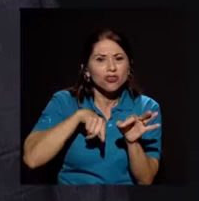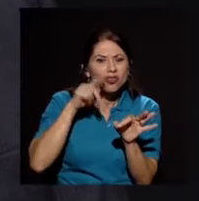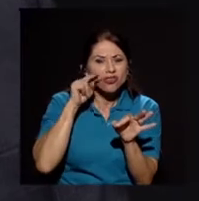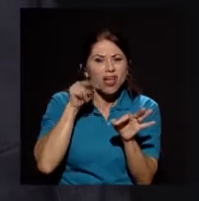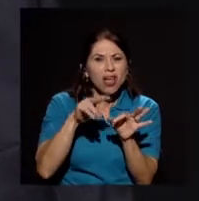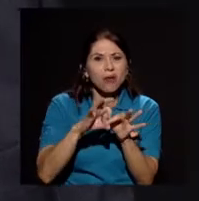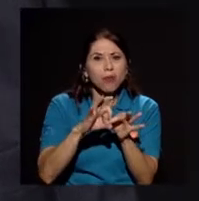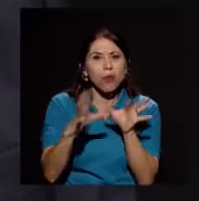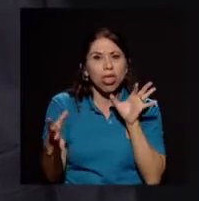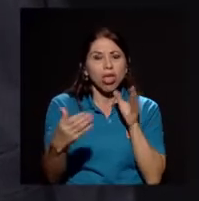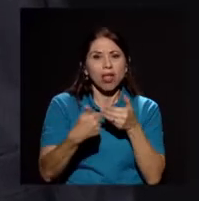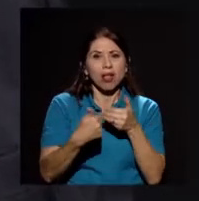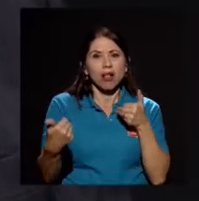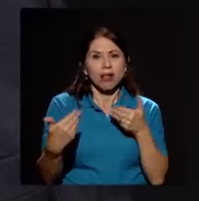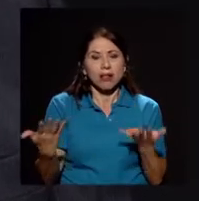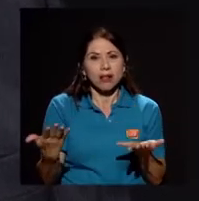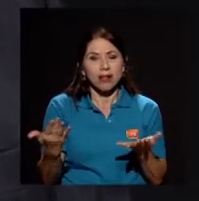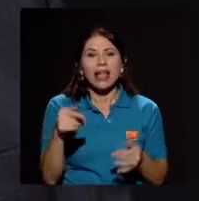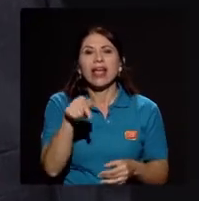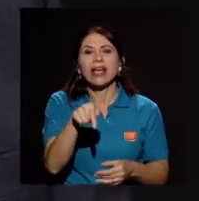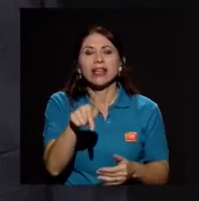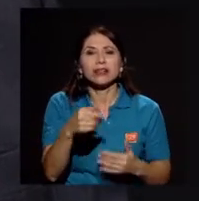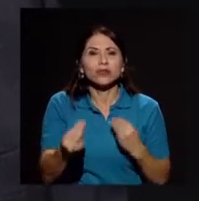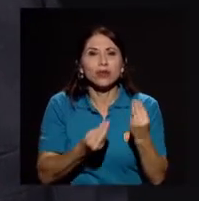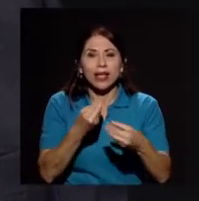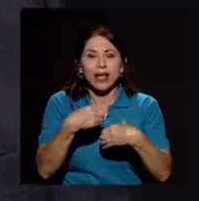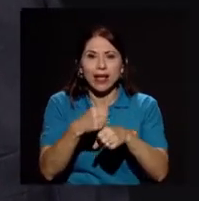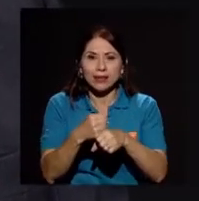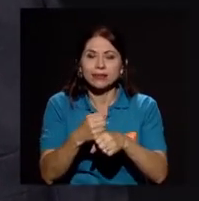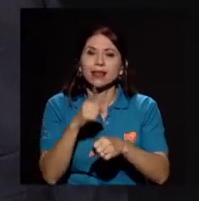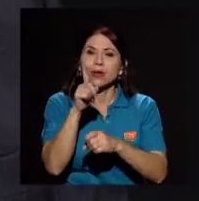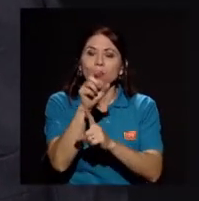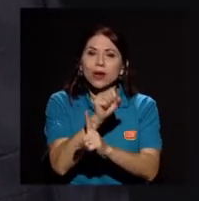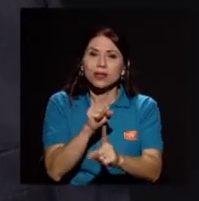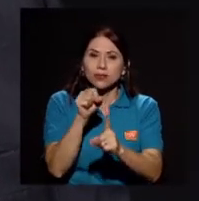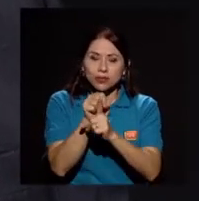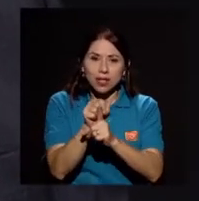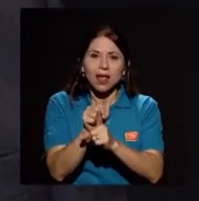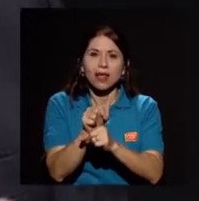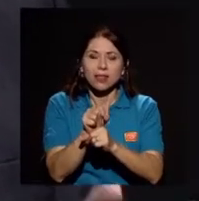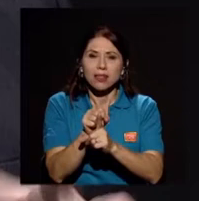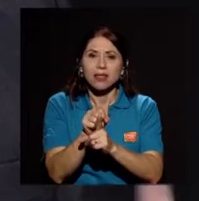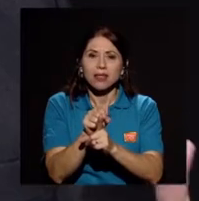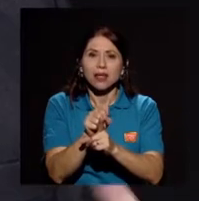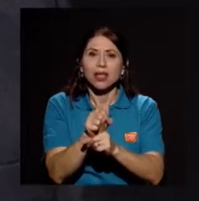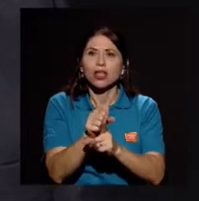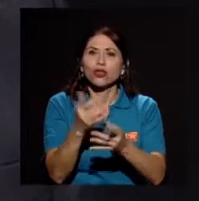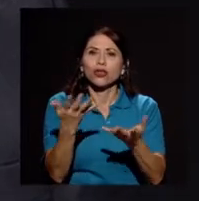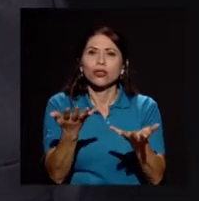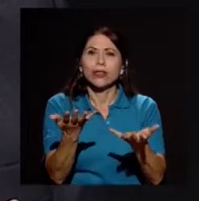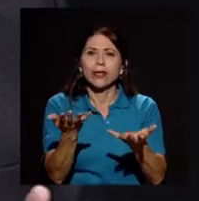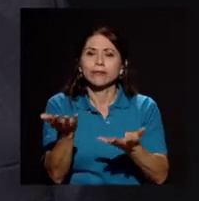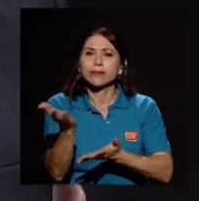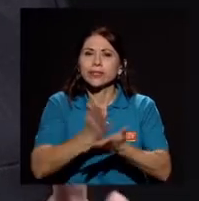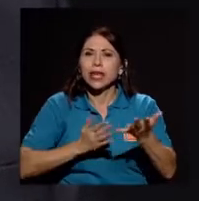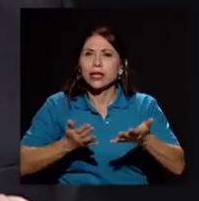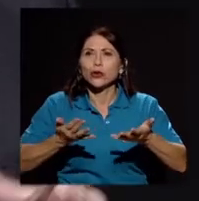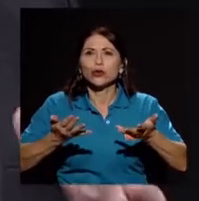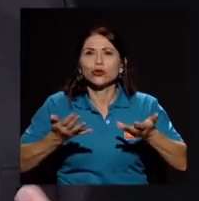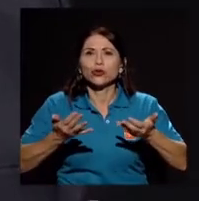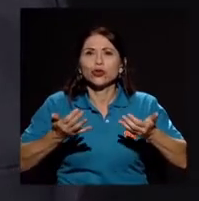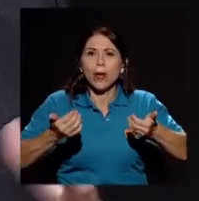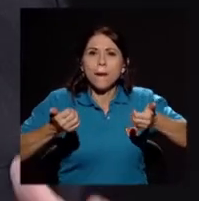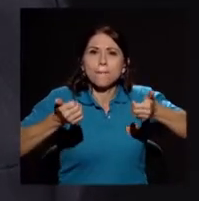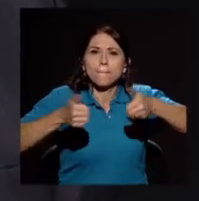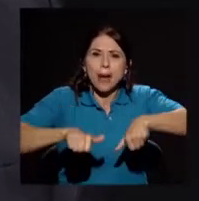desgraciadamente creo que eso lo que marca es una sociedad en donde ciertos pactos esos ciertos